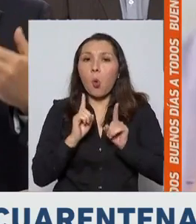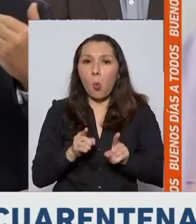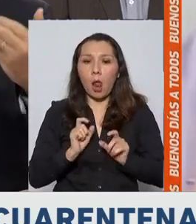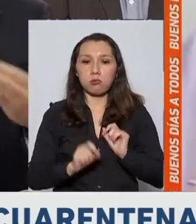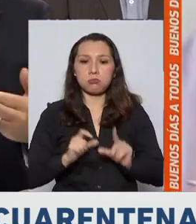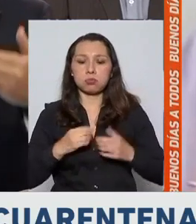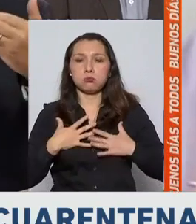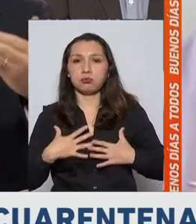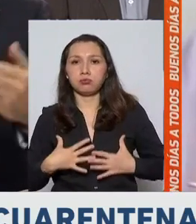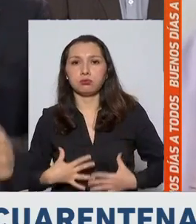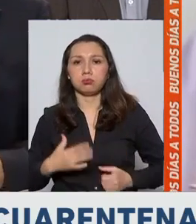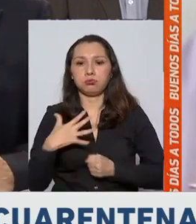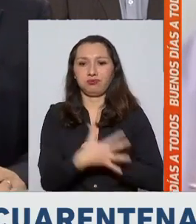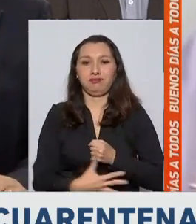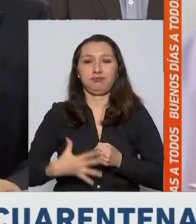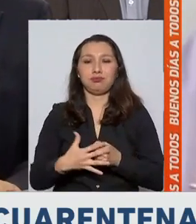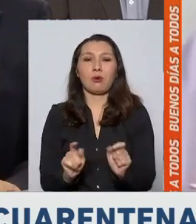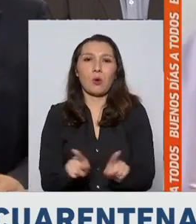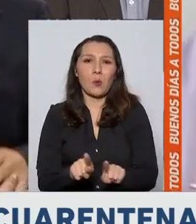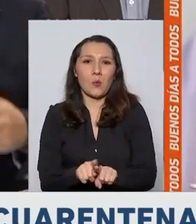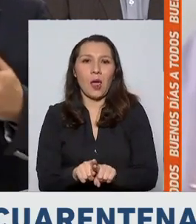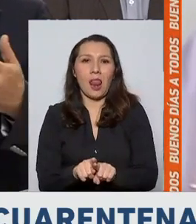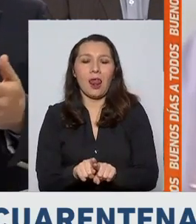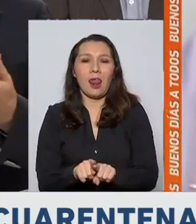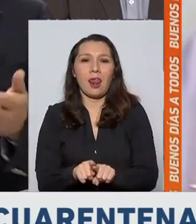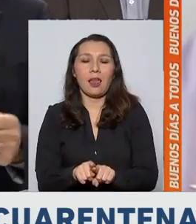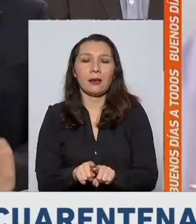de montar una